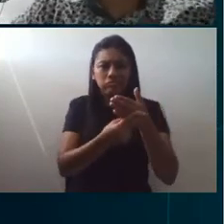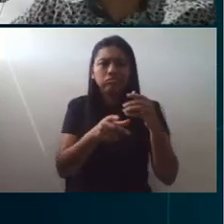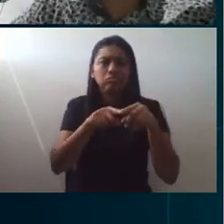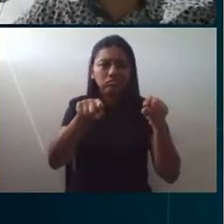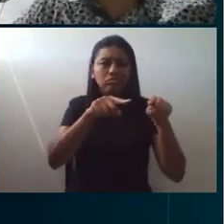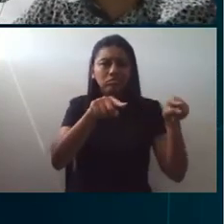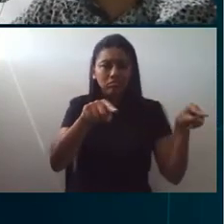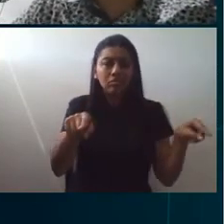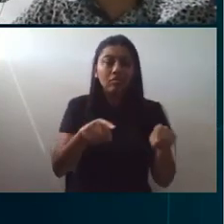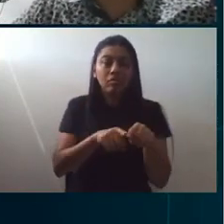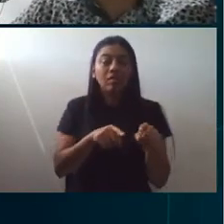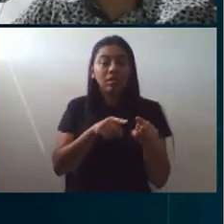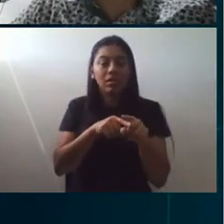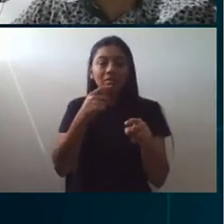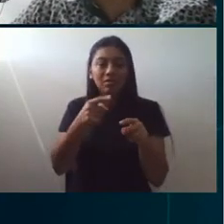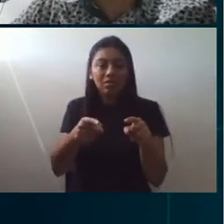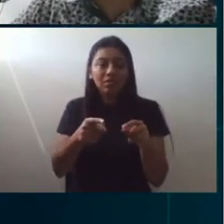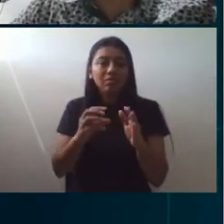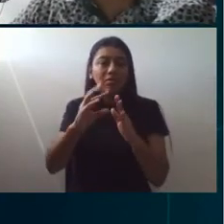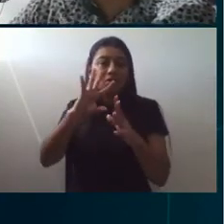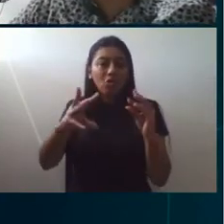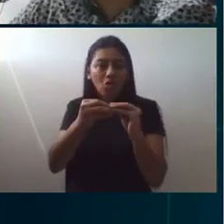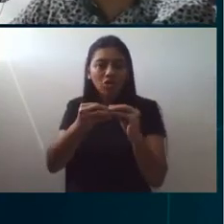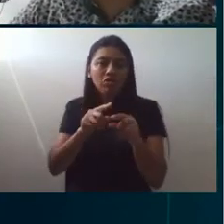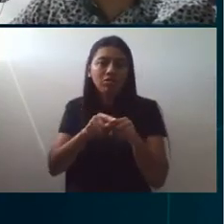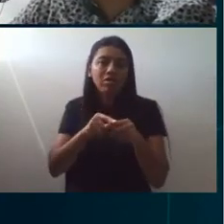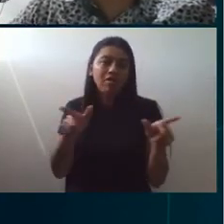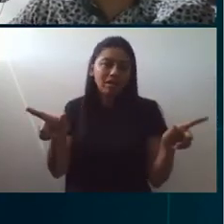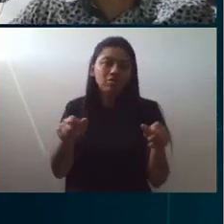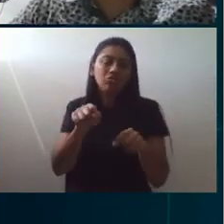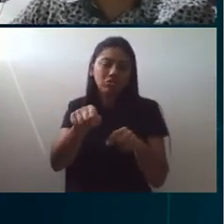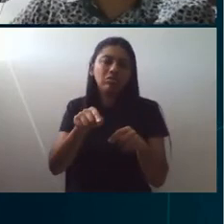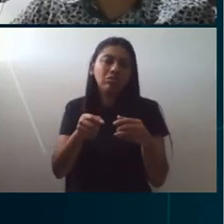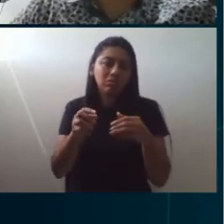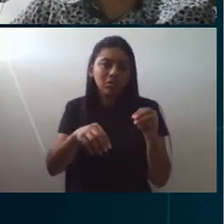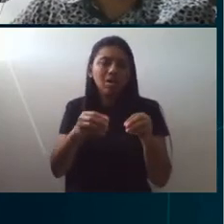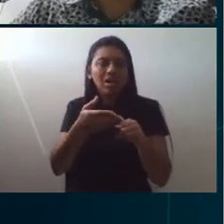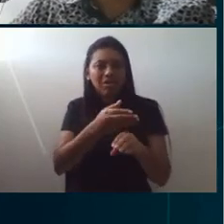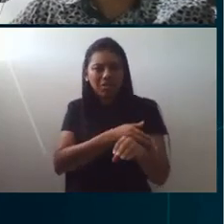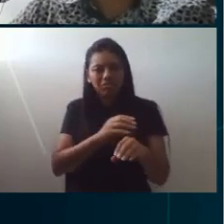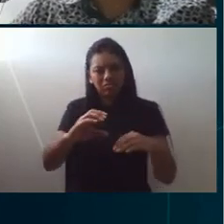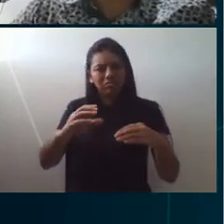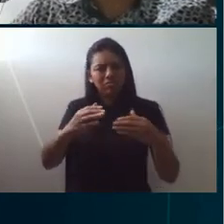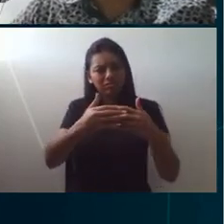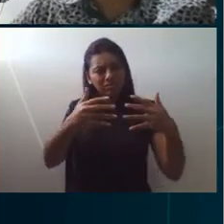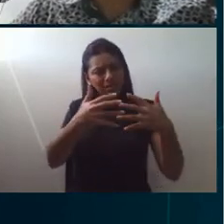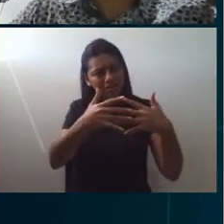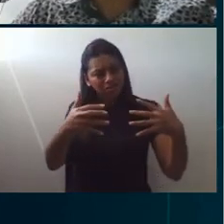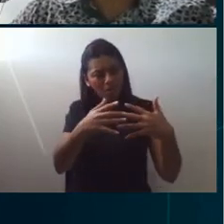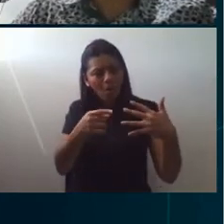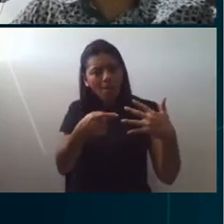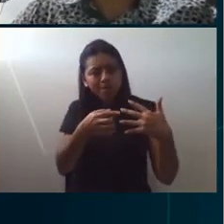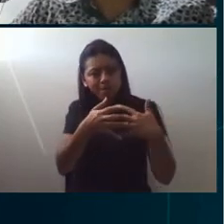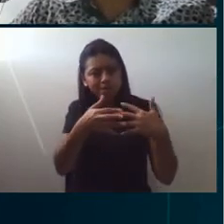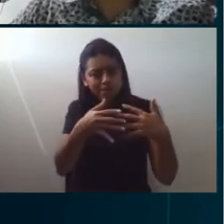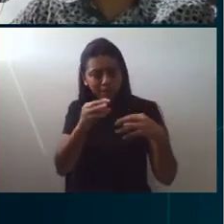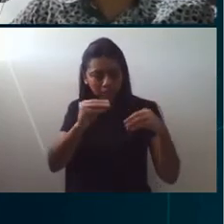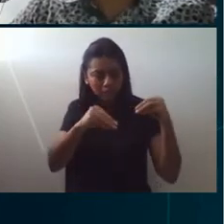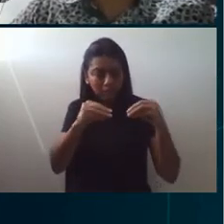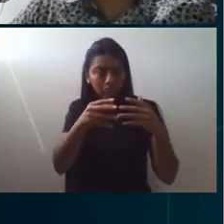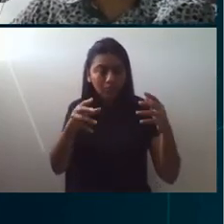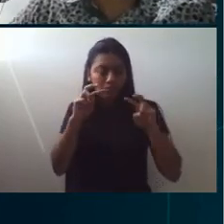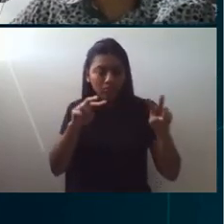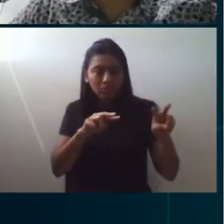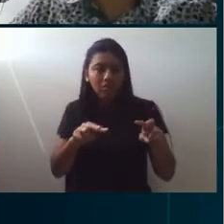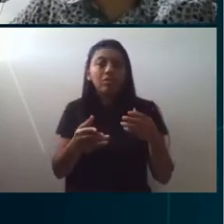código abierto pueden estar en Python en términos de lo que es la interpretación o la analítica de textos. Pero entonces la claridad que les quería dar es que se hizo en MATLAB